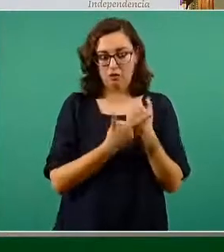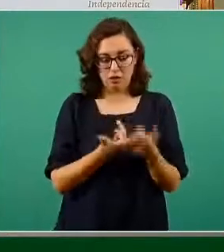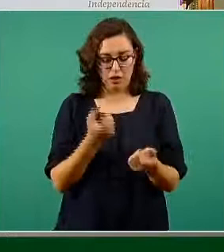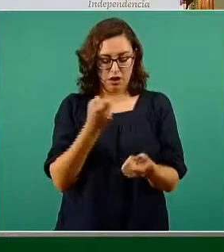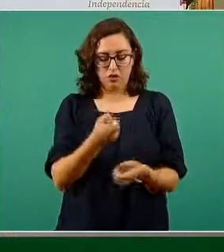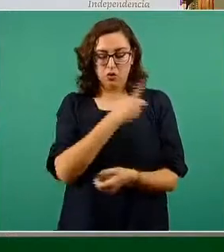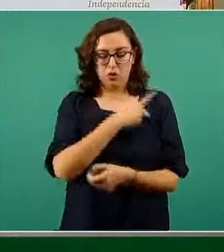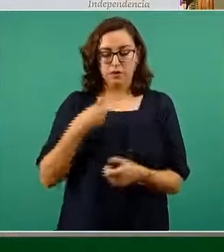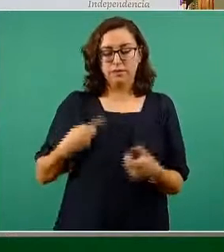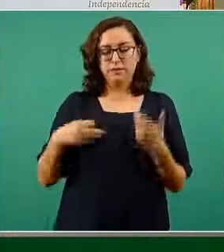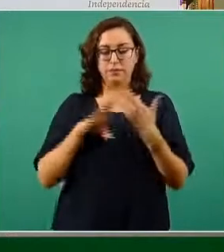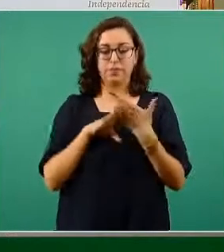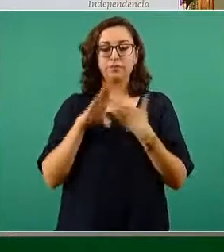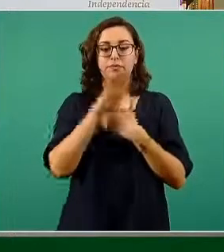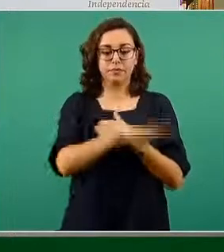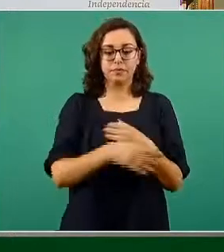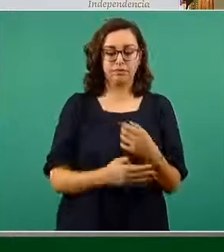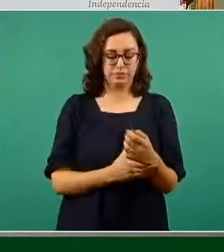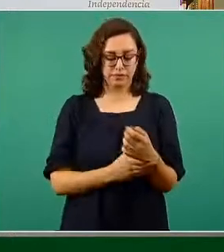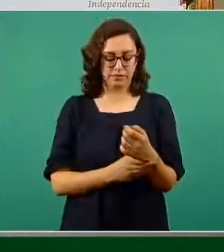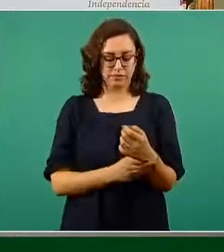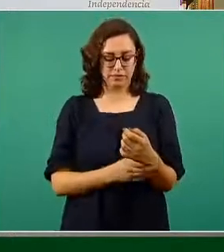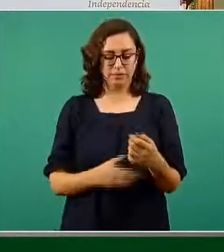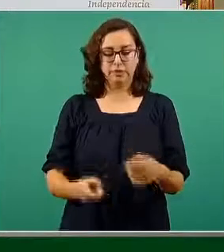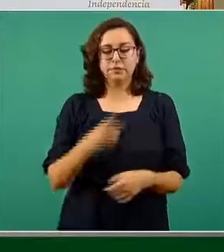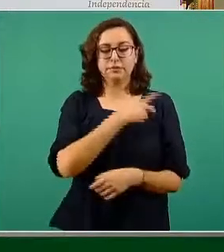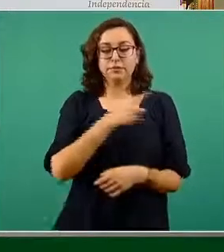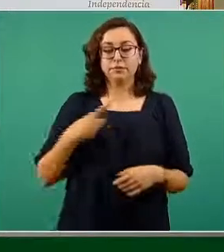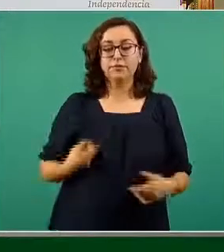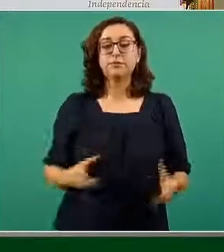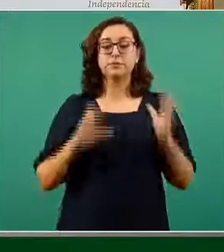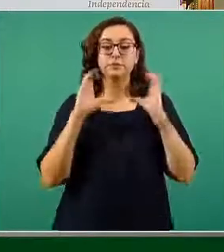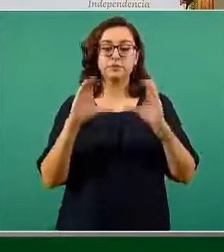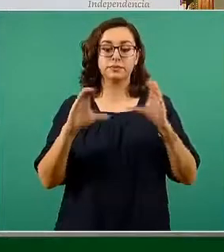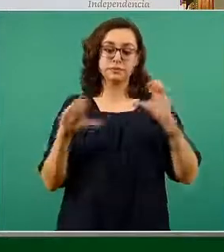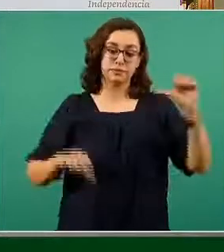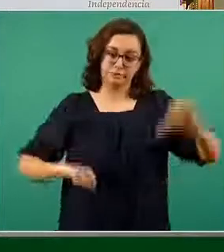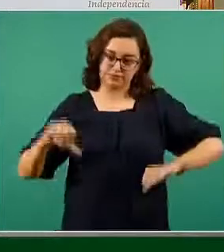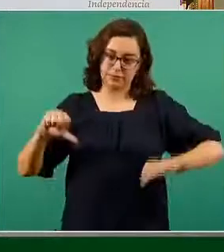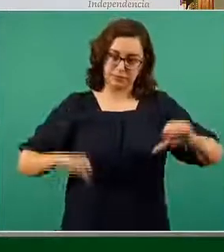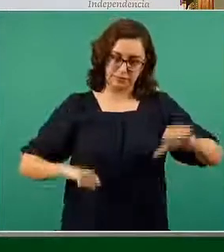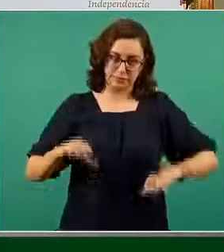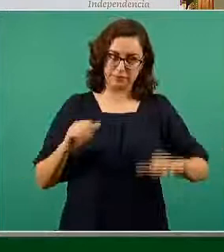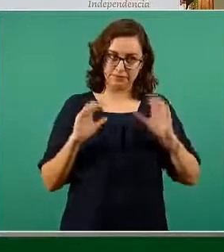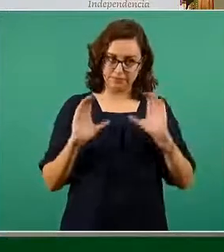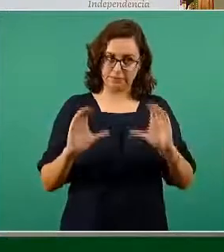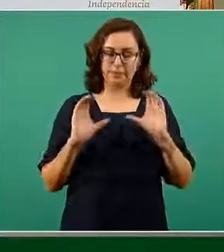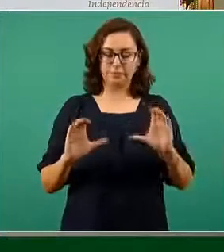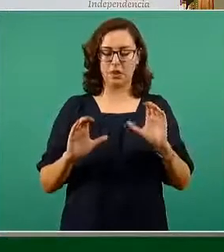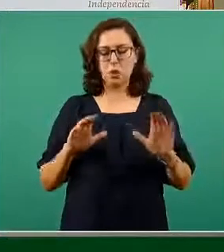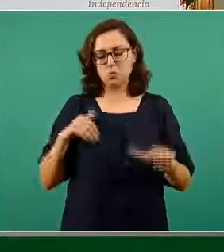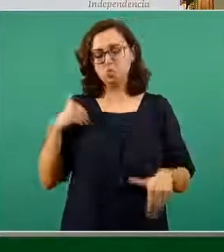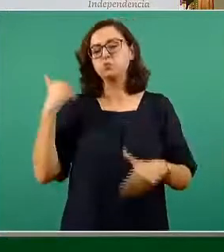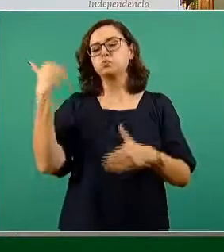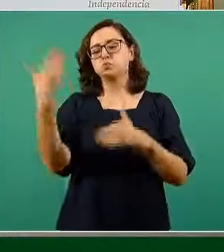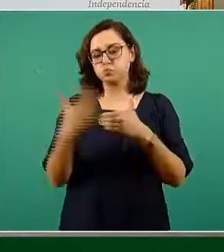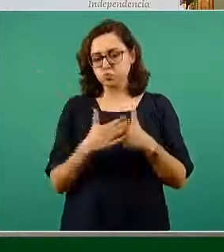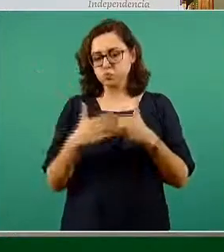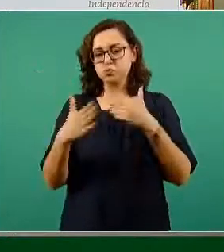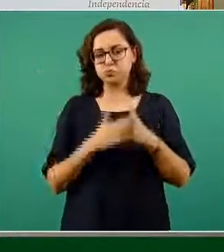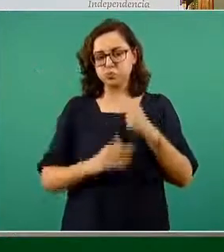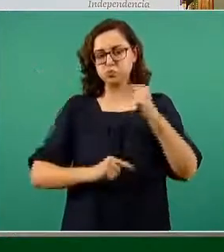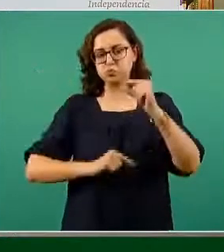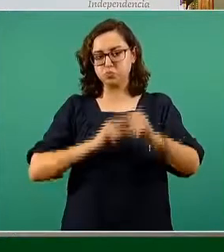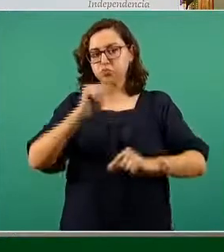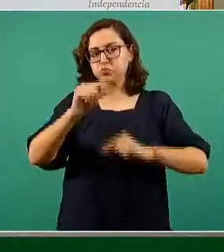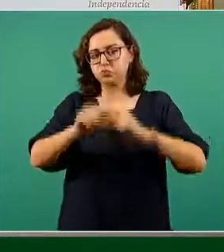pues complicaciones. Entonces todavía hay que mantener las actividades, llegarán de seguro en próximos meses